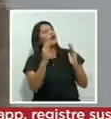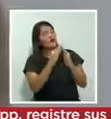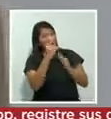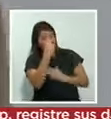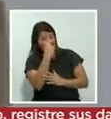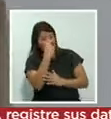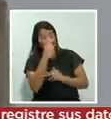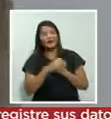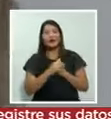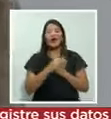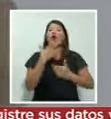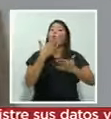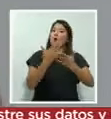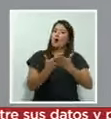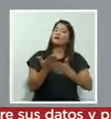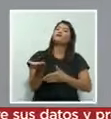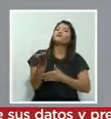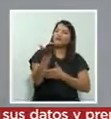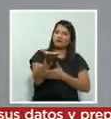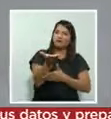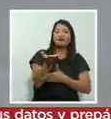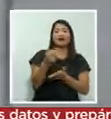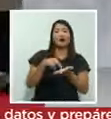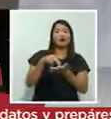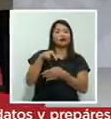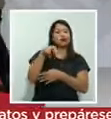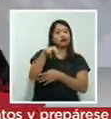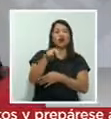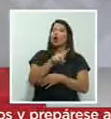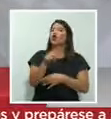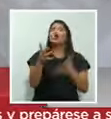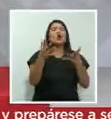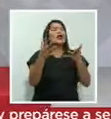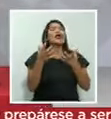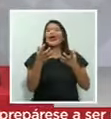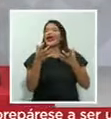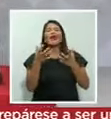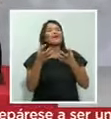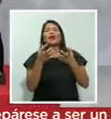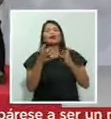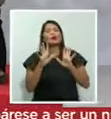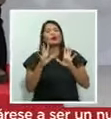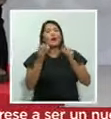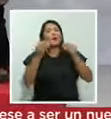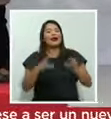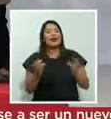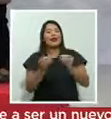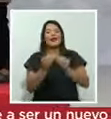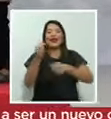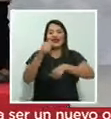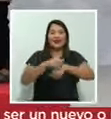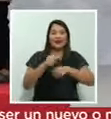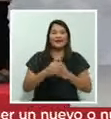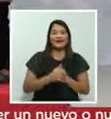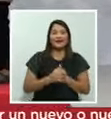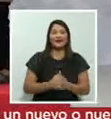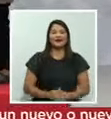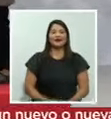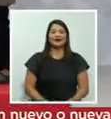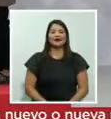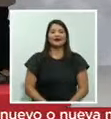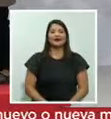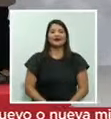¿verdad? Bueno, adelante, doña María Cecilia. No queremos robarle más tiempo. Voy a bajarle un poquito.